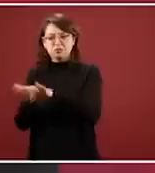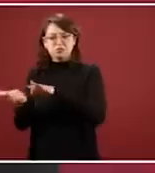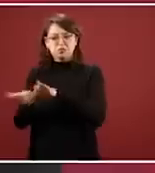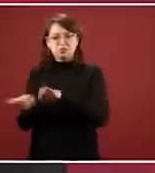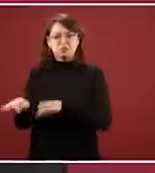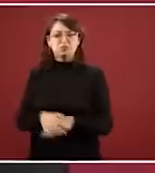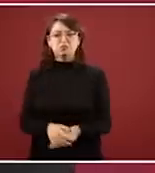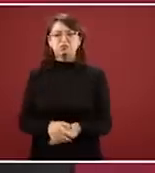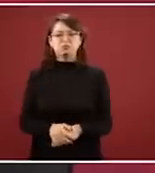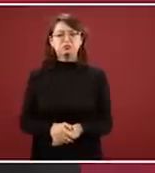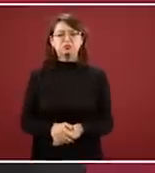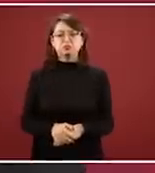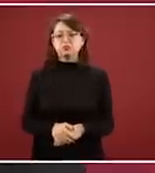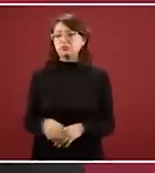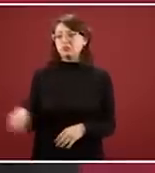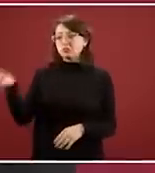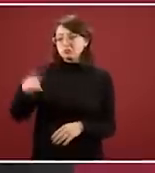Ellos todavía estaban estudiando.